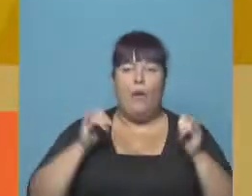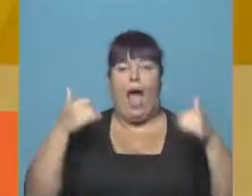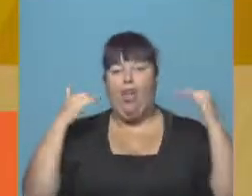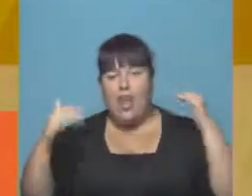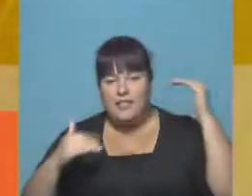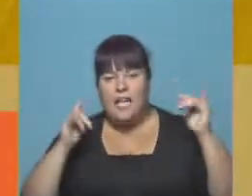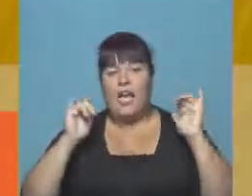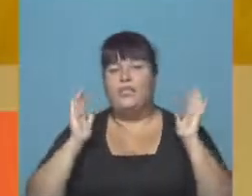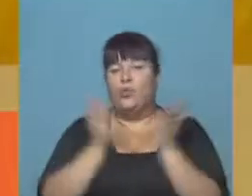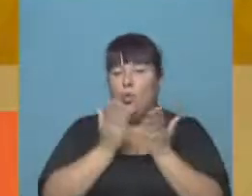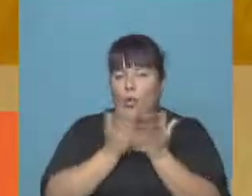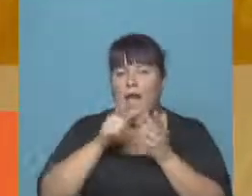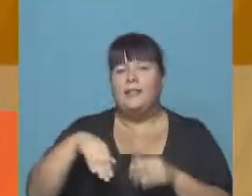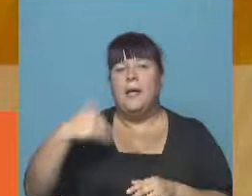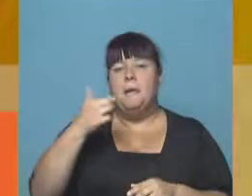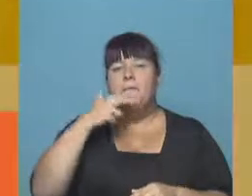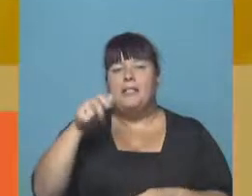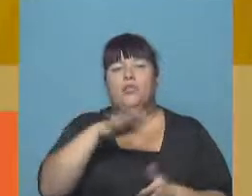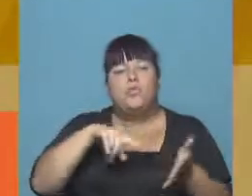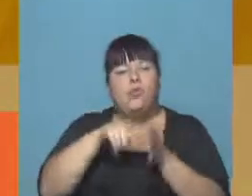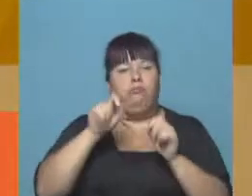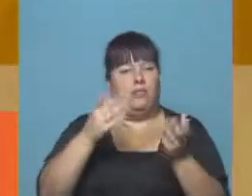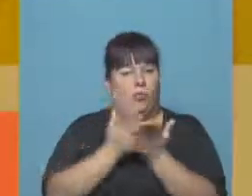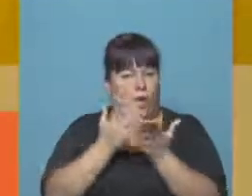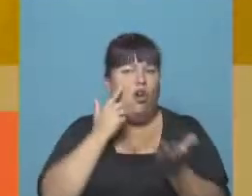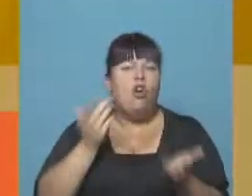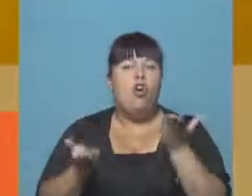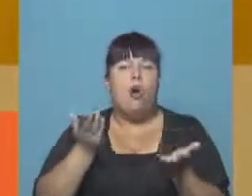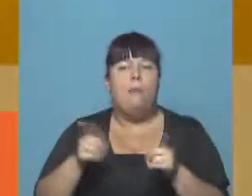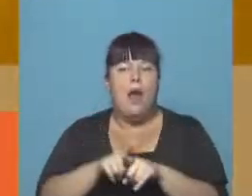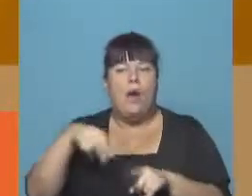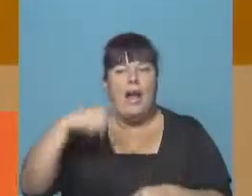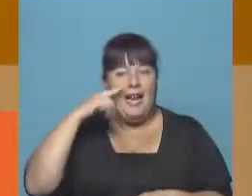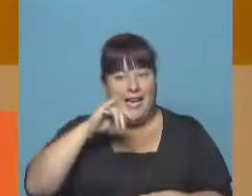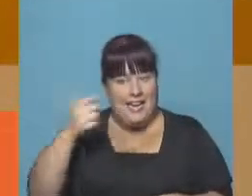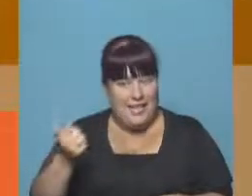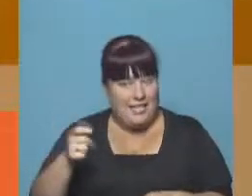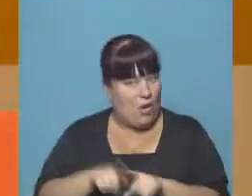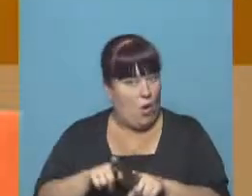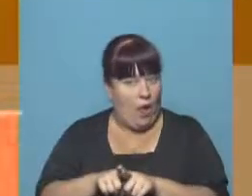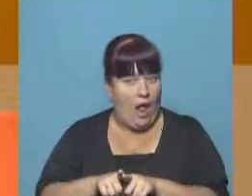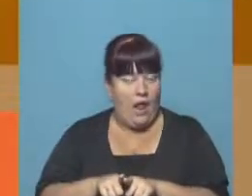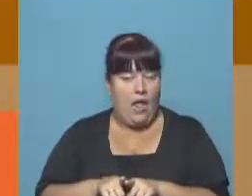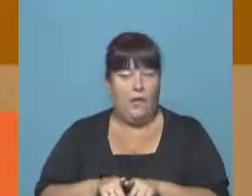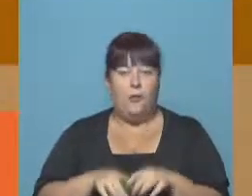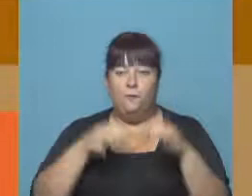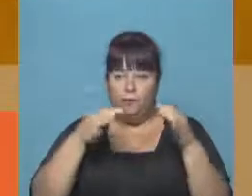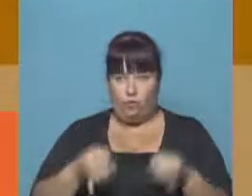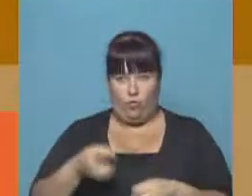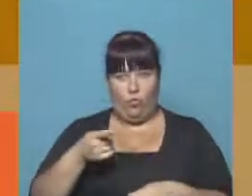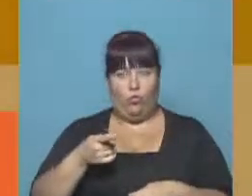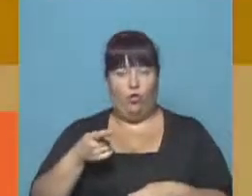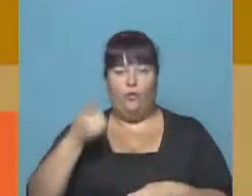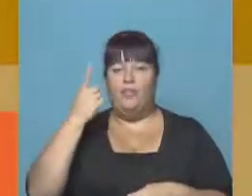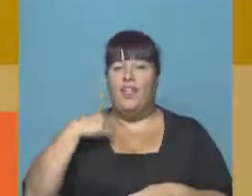adolescentes, estudiantes. Manchester es una ciudad de estudiantes. Se puede comparar con Niza, cuando justamente en